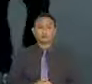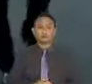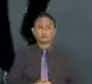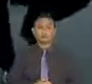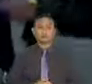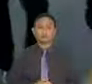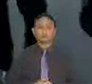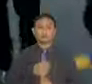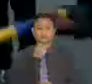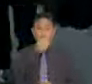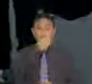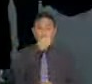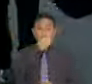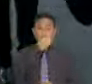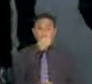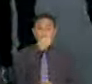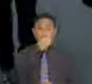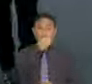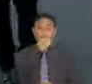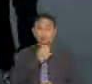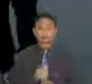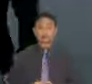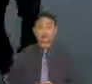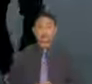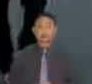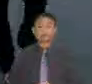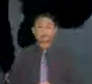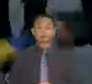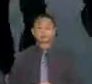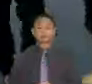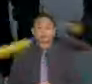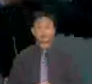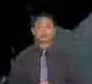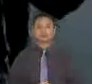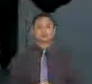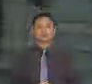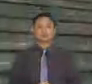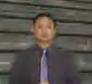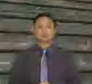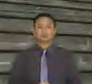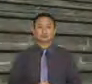con cámaras de Omar Flores el Adrián rojas